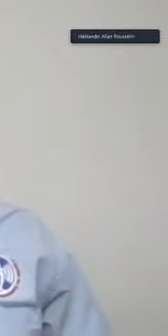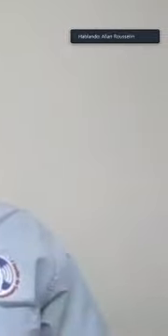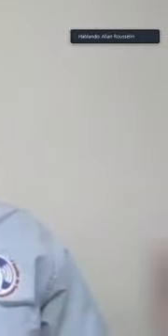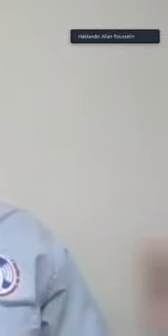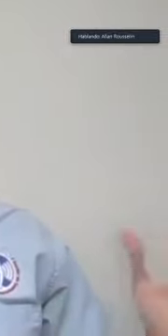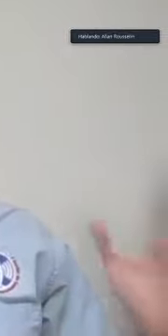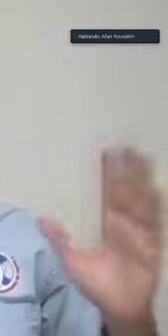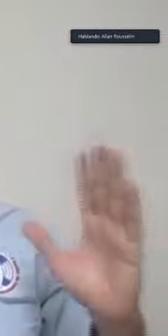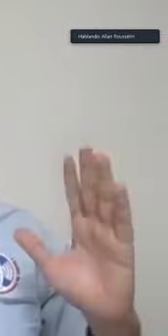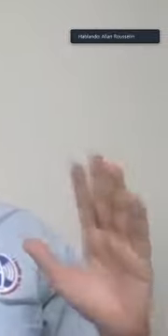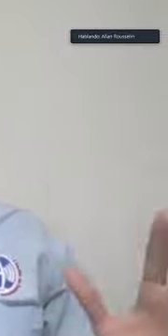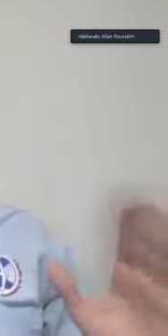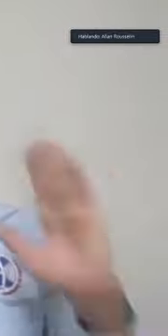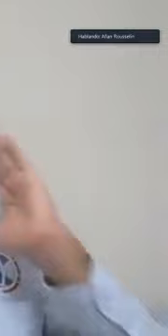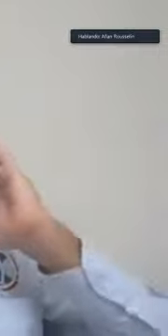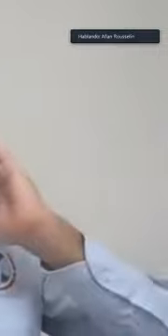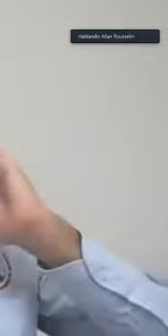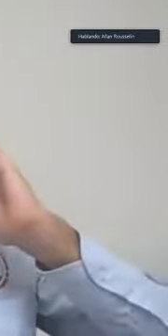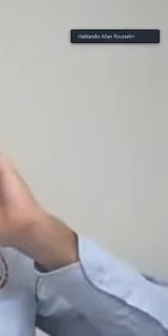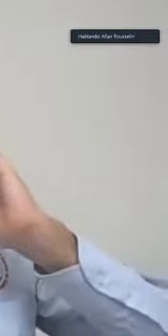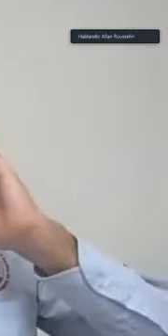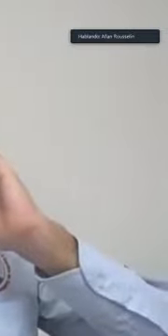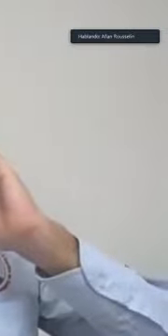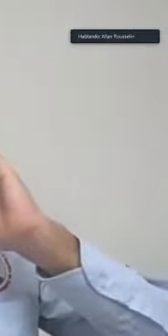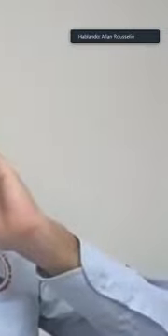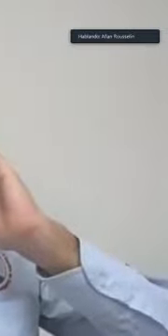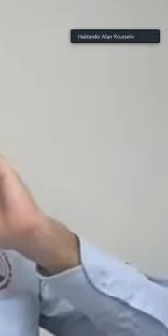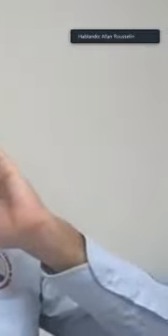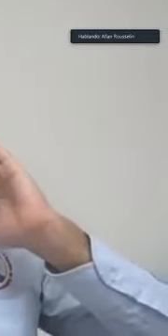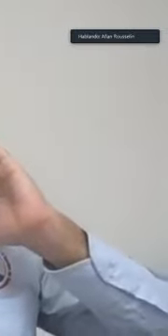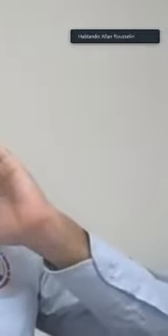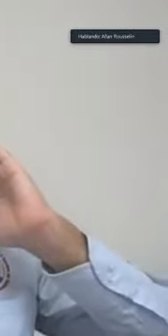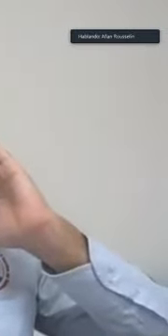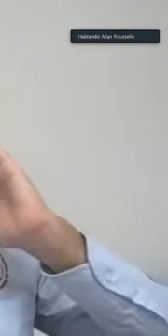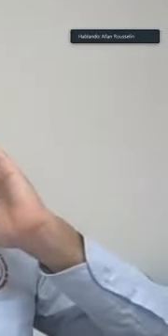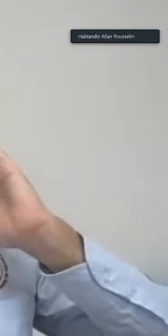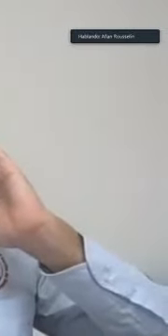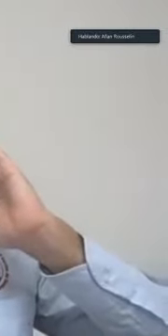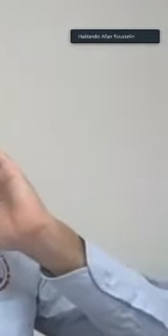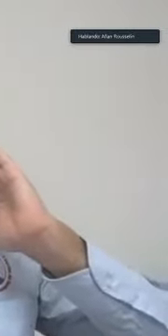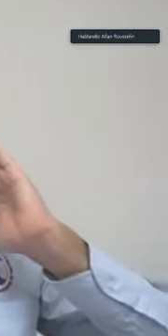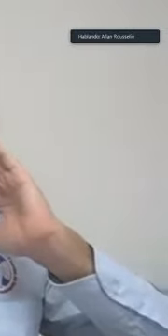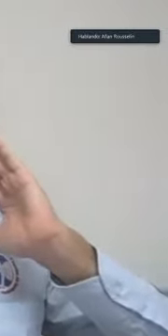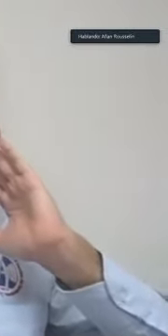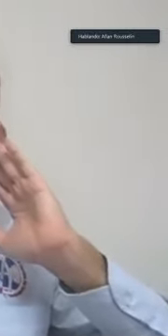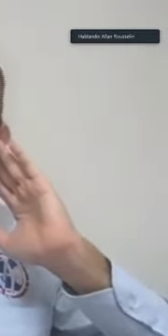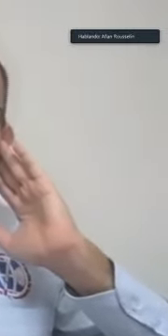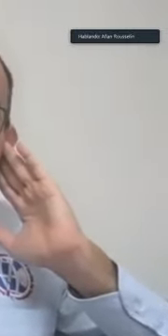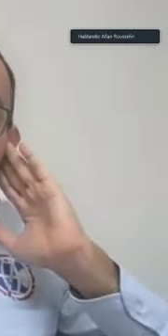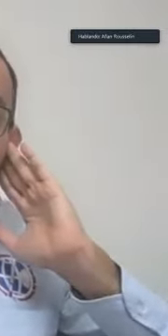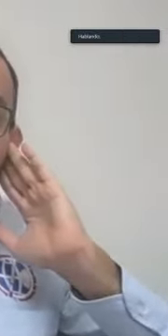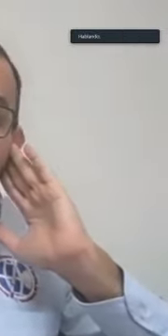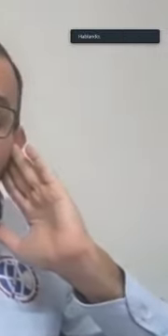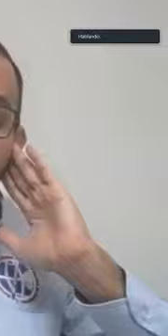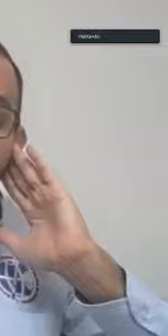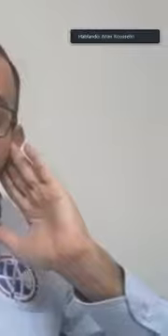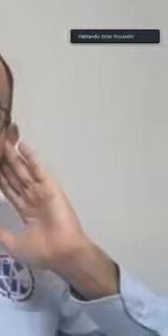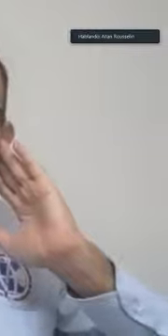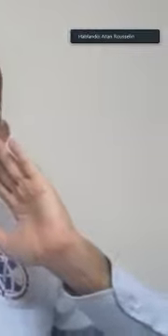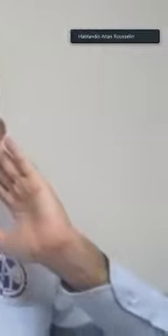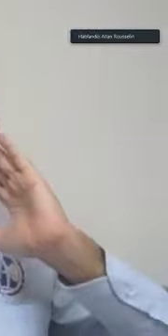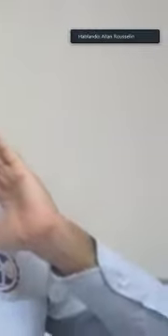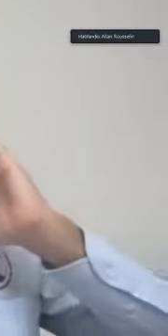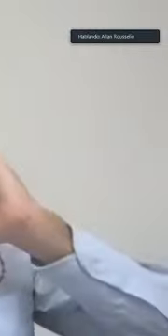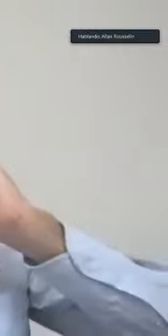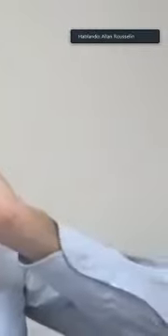concientizarnos a todos sobre la importancia de cuidar nuestros oídos. De hecho, el lema para este año es: para